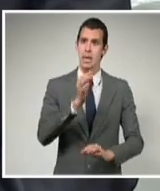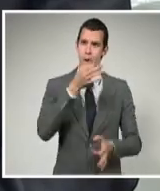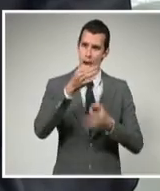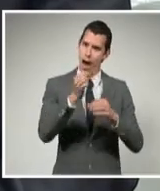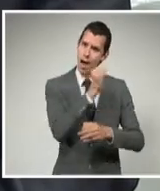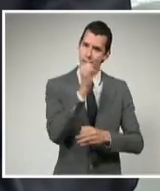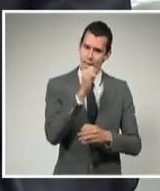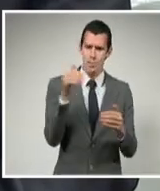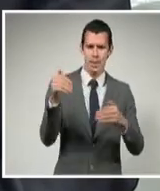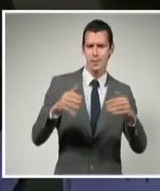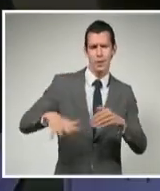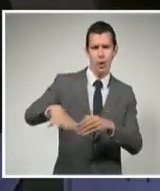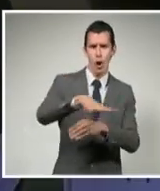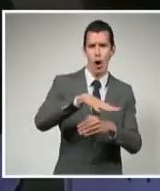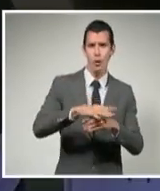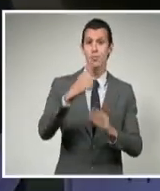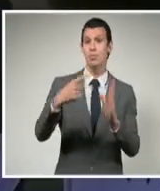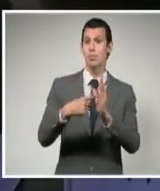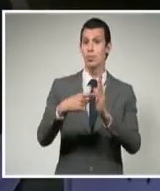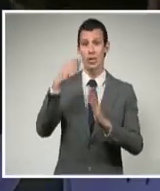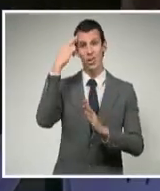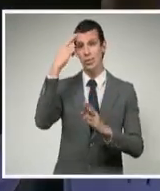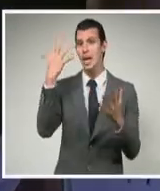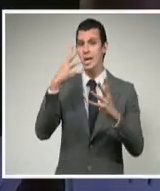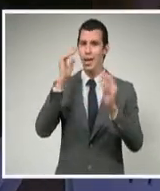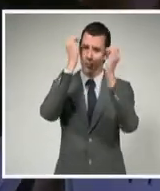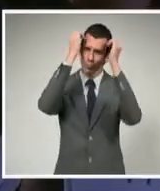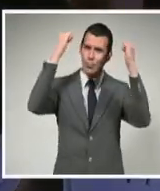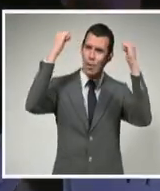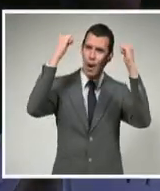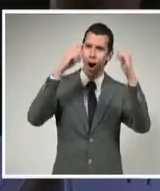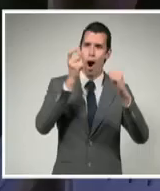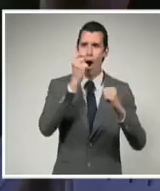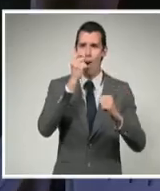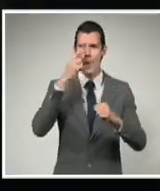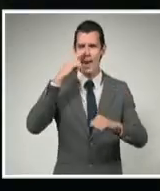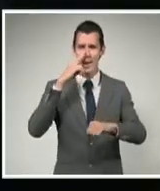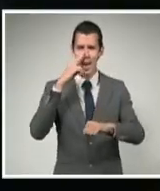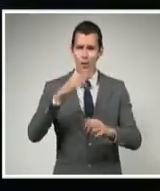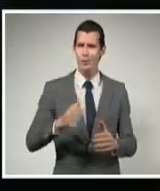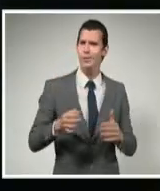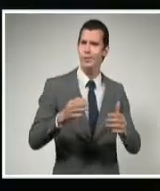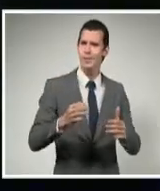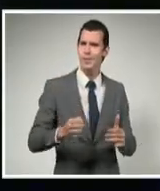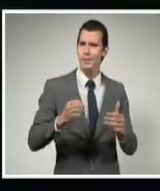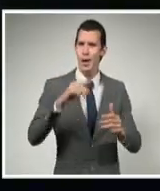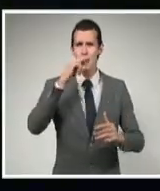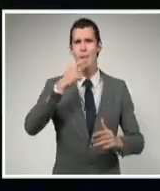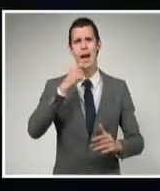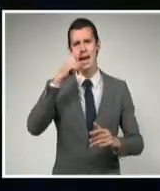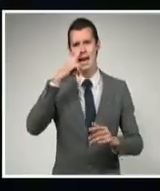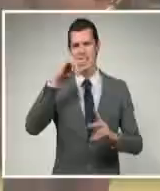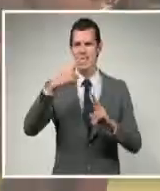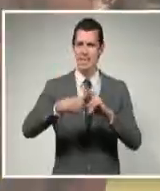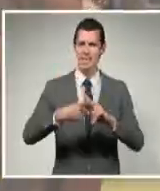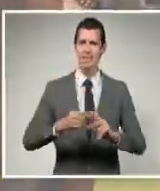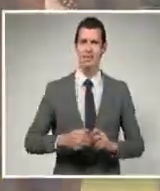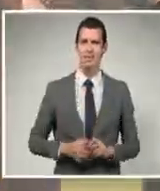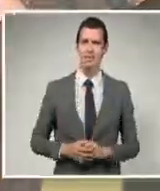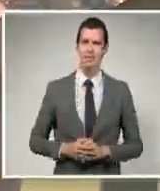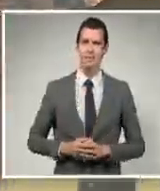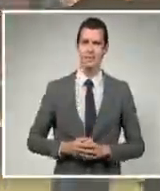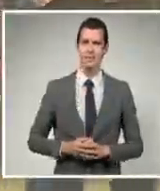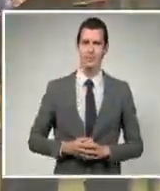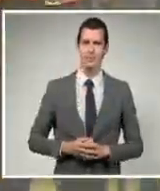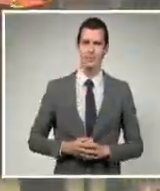del sonero mayor Benny Moré. Instaurado como el Día del Son Cubano, el próximo 8 de mayo será de fiesta para toda la isla. Esta